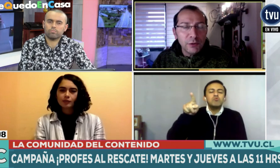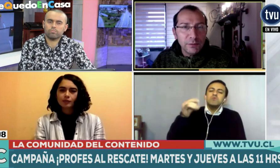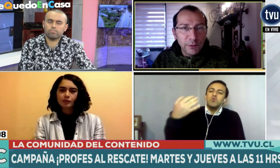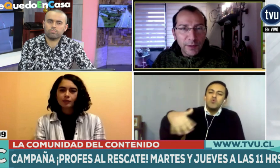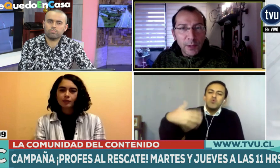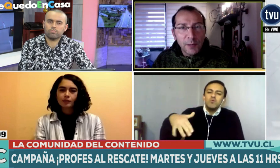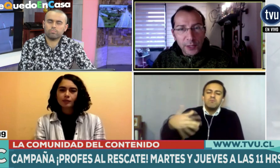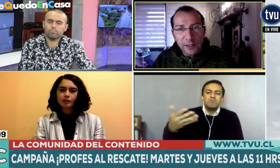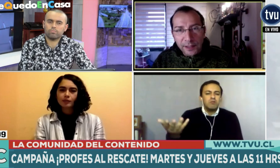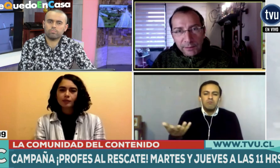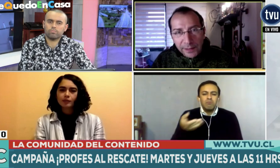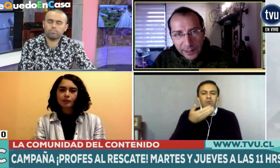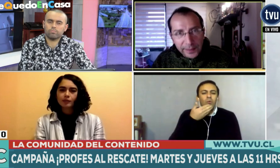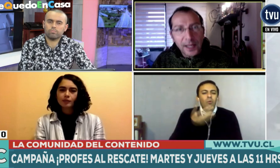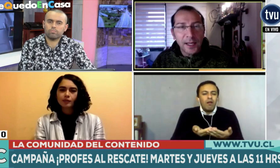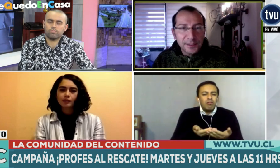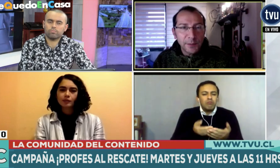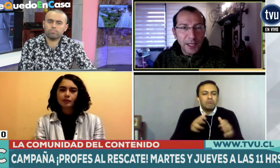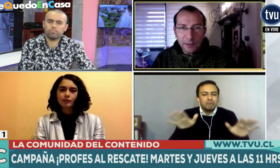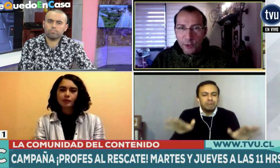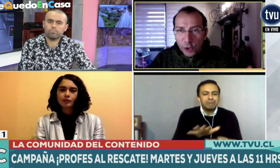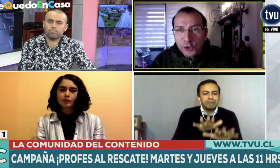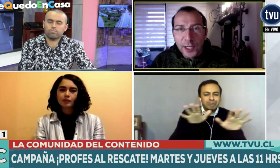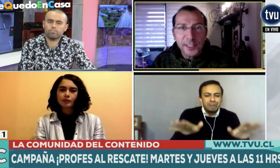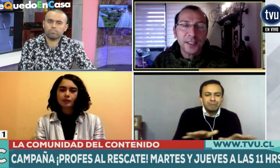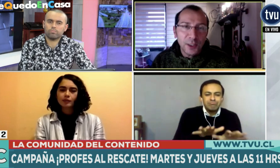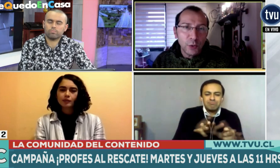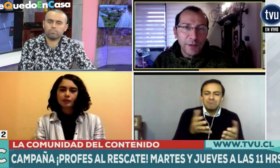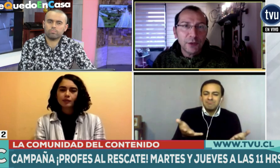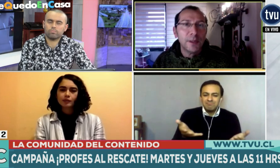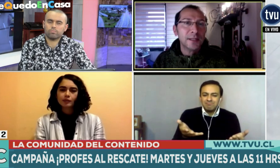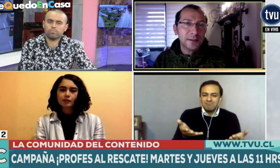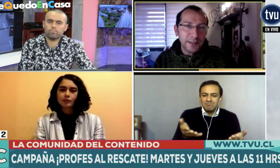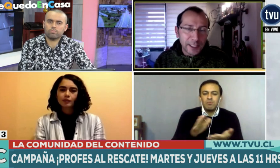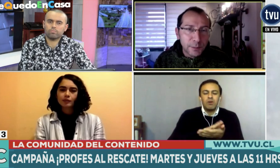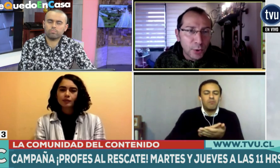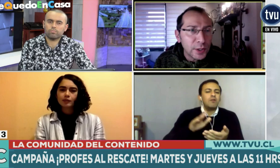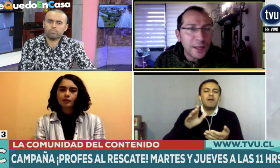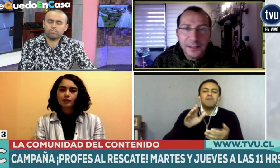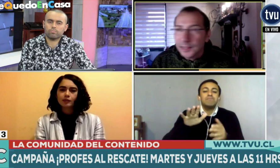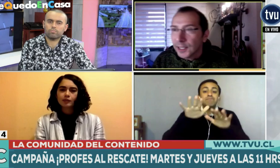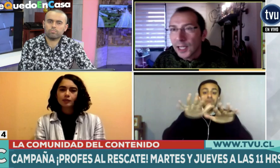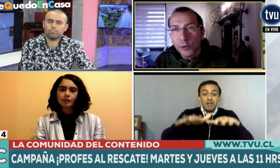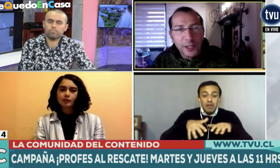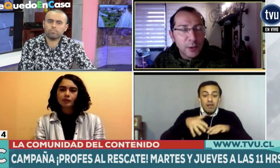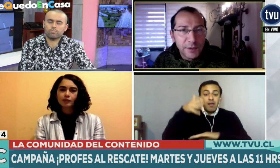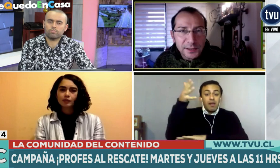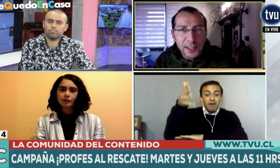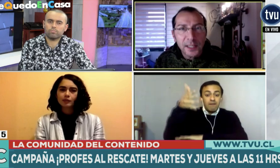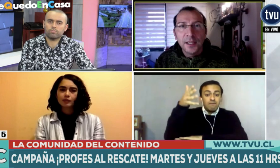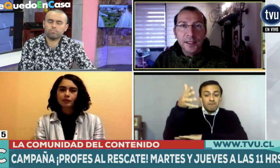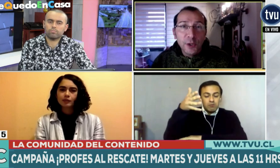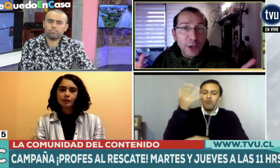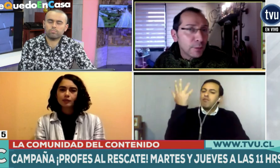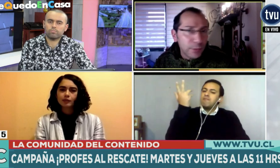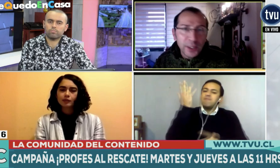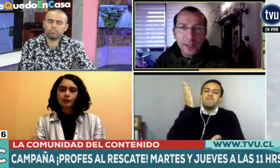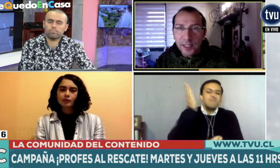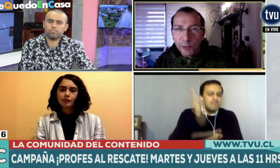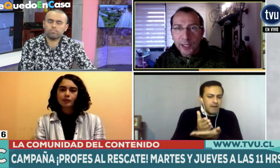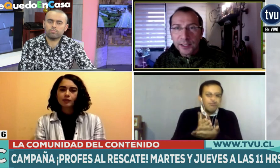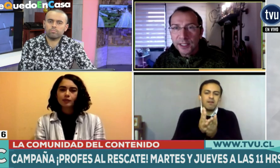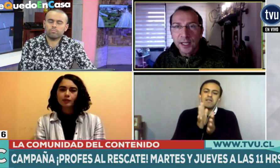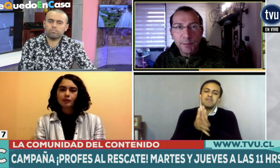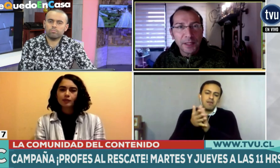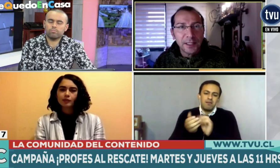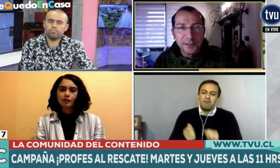¿cuándo nos vamos a poner de verdad a decir, mira, no se organiza ningún evento más de Explora, del CICAR o de la universidad que no incorpore